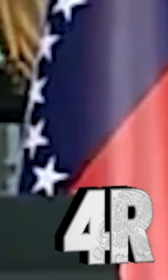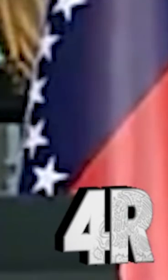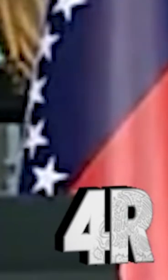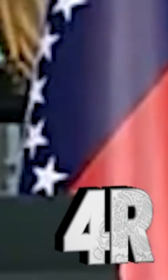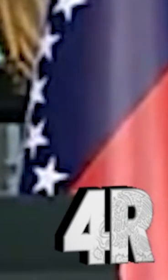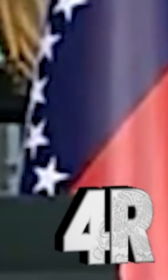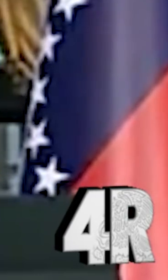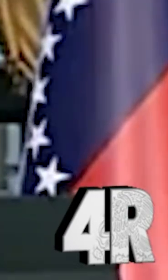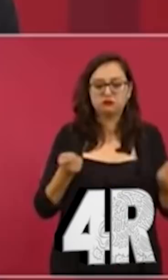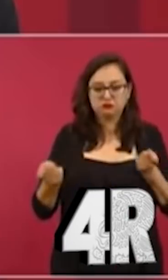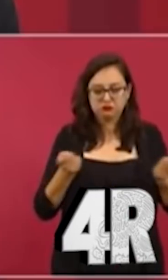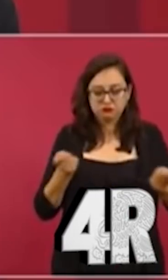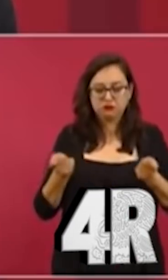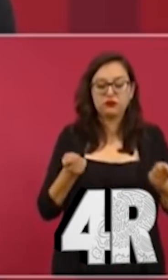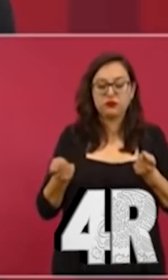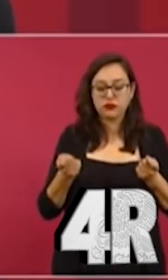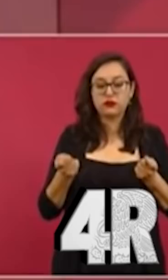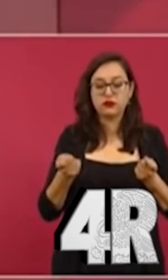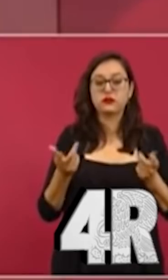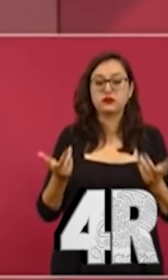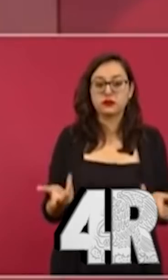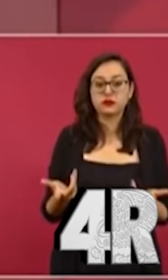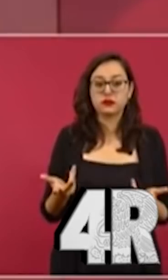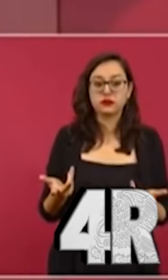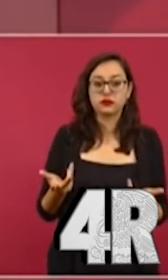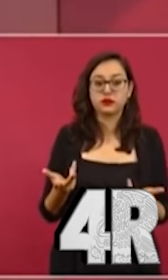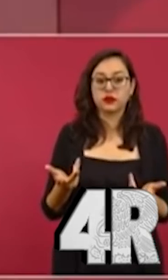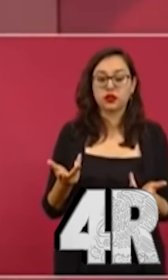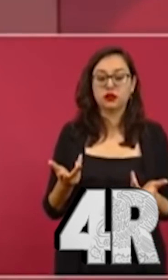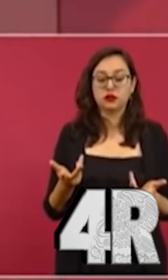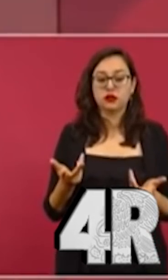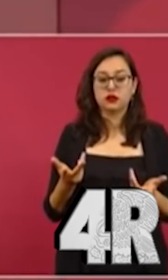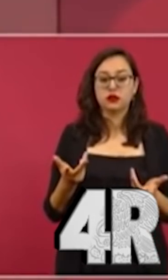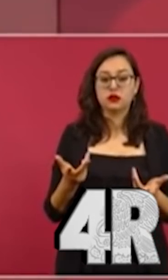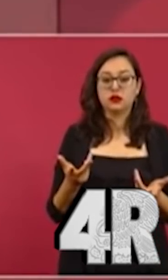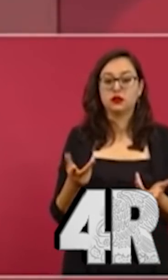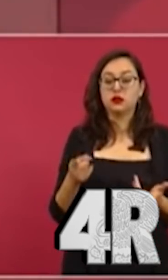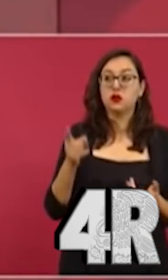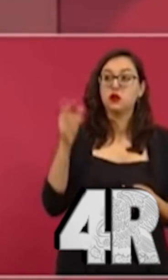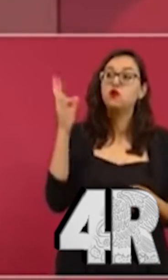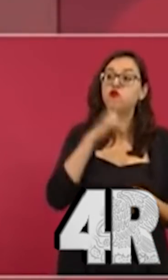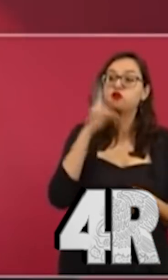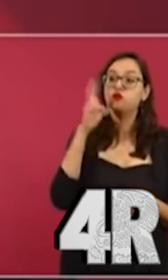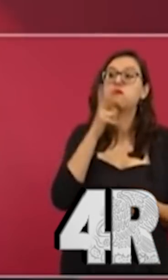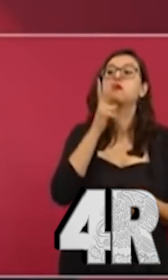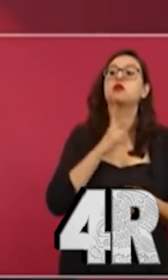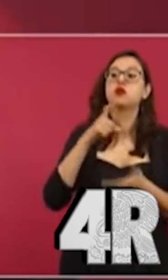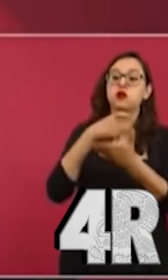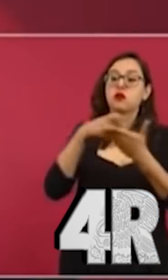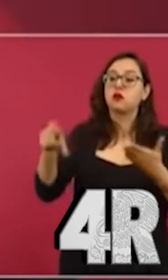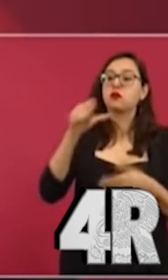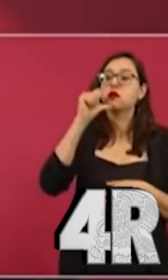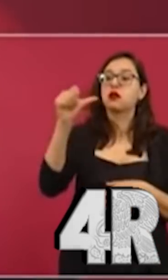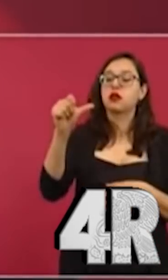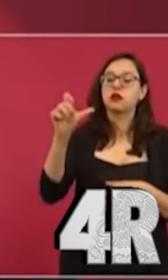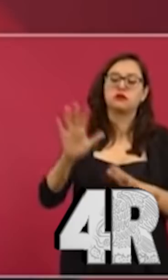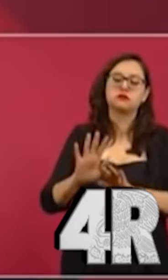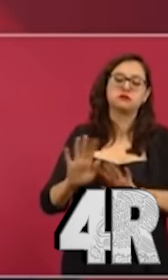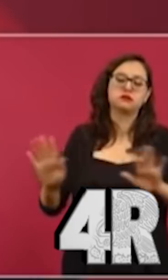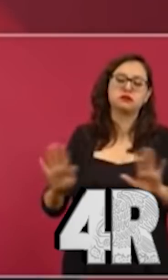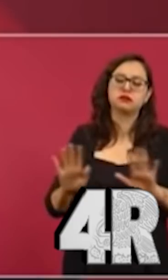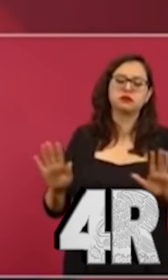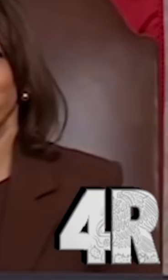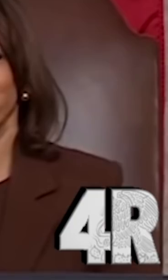una lista de países hostiles, es decir, una lista negra de estos países que tomaron una postura en contra de Rusia y que